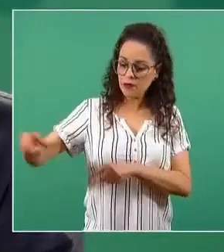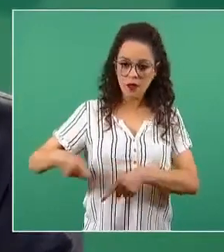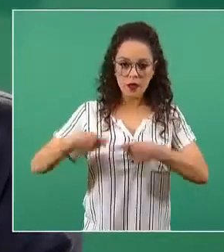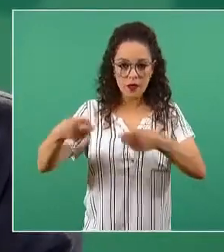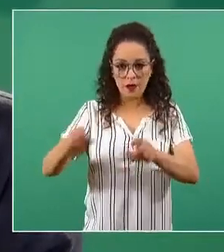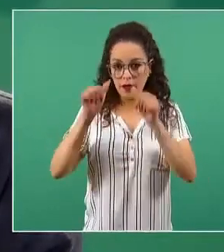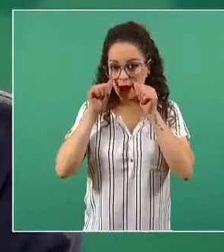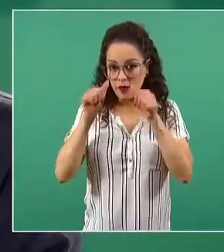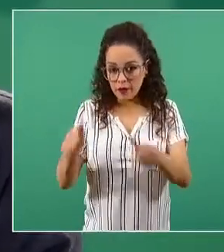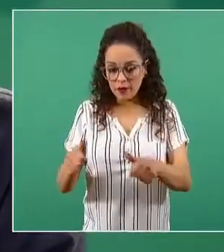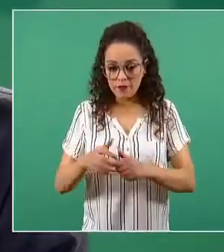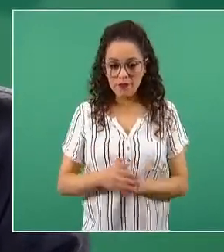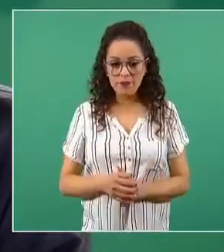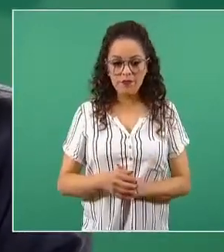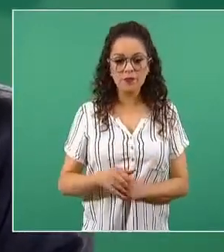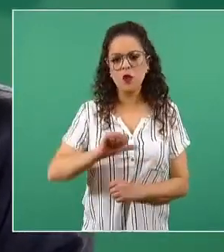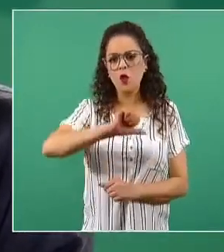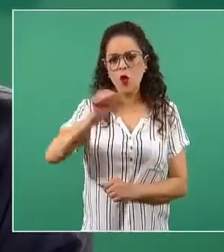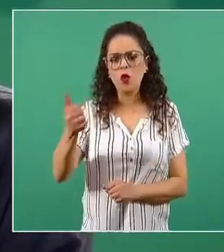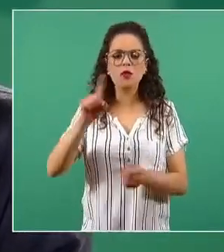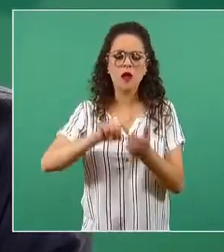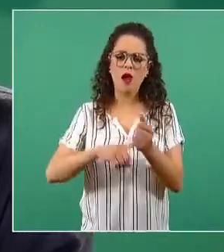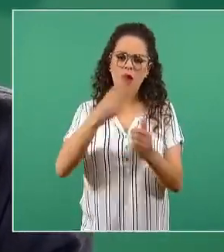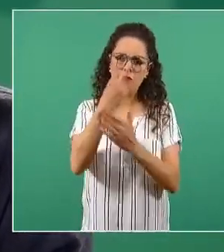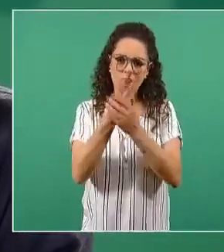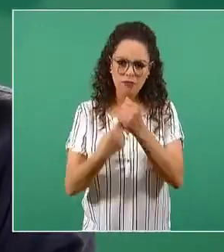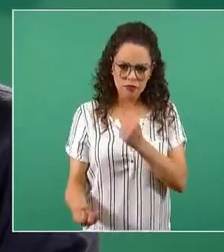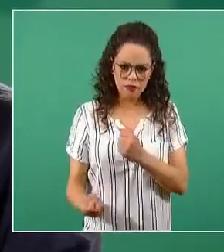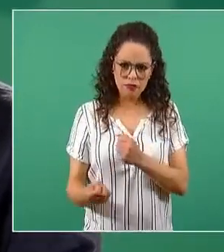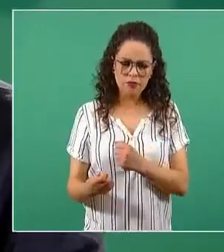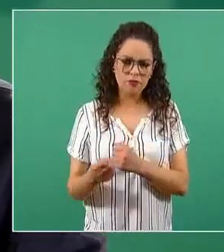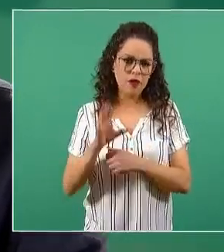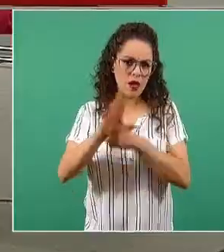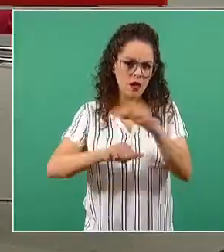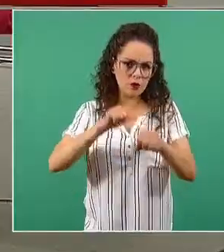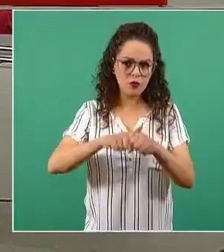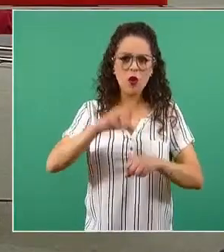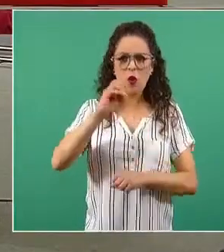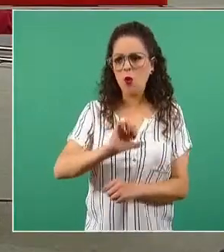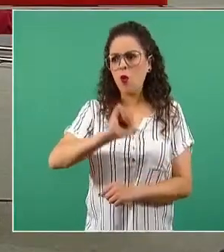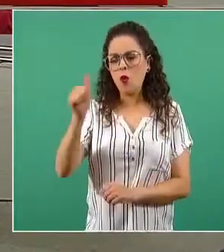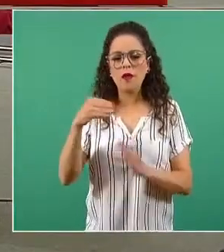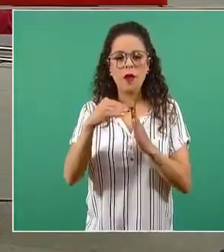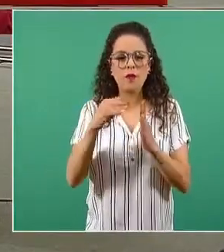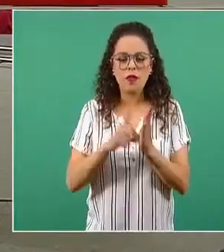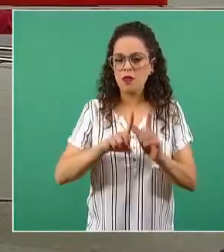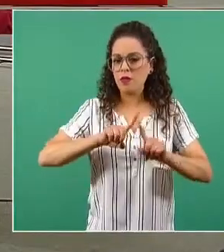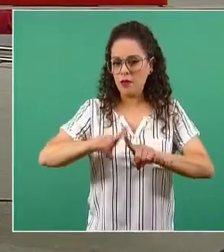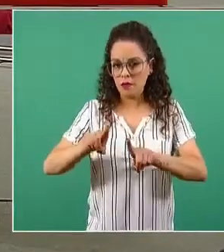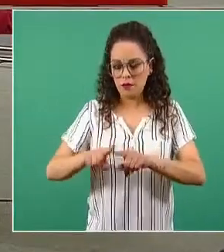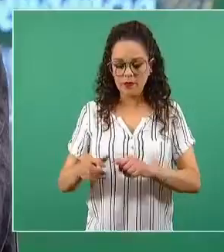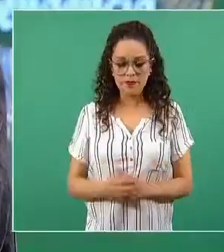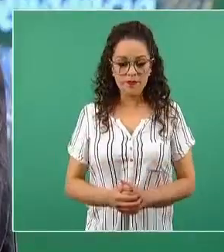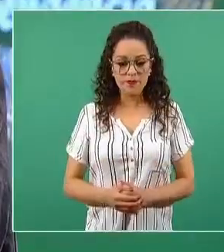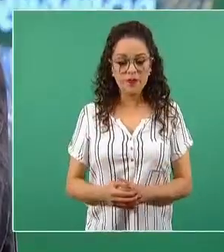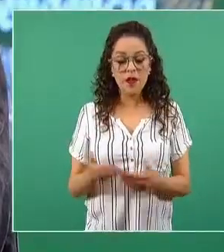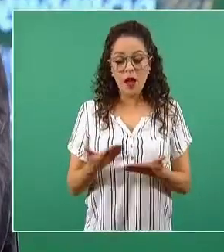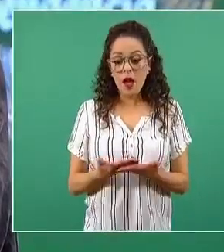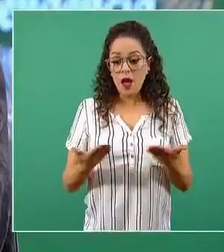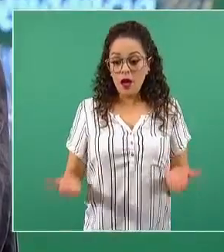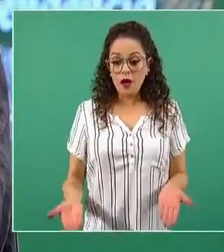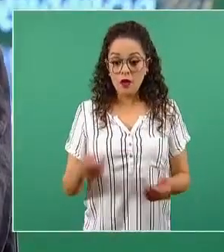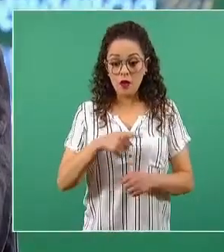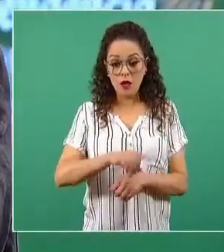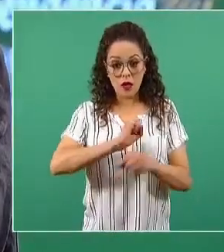una relación directamente binacional o a través de otros mecanismos. Durante la epidemia de COVID no ha sido